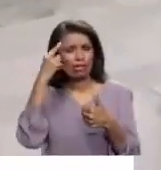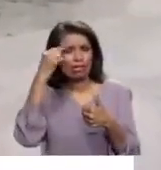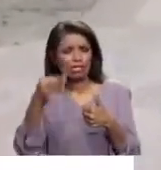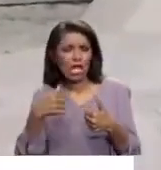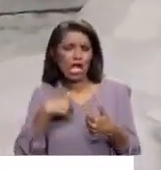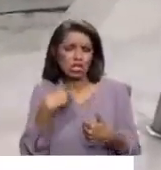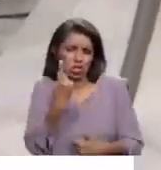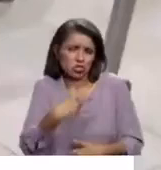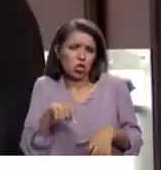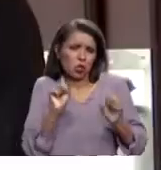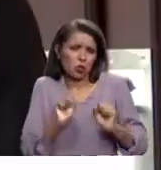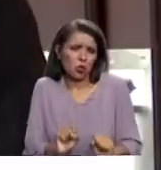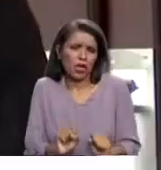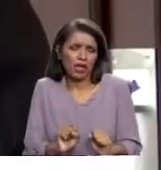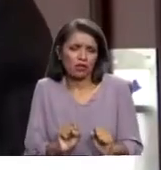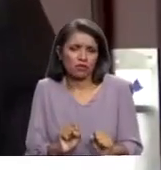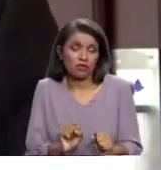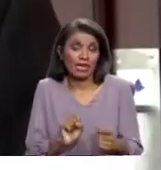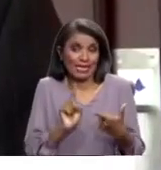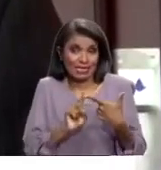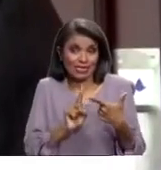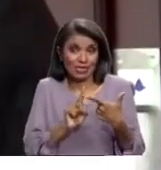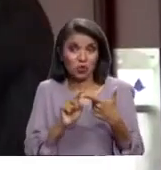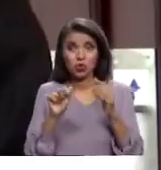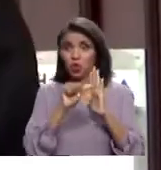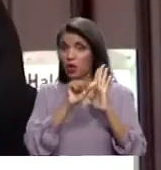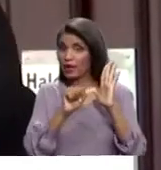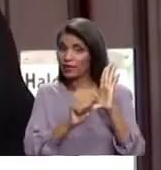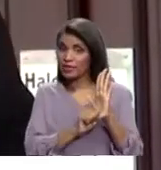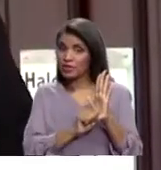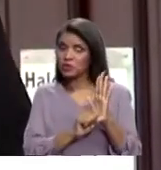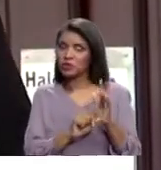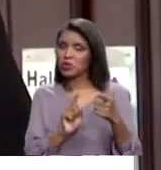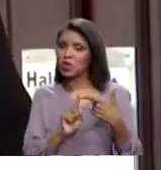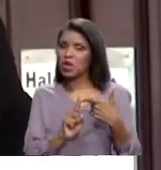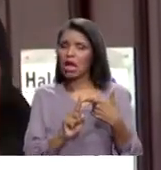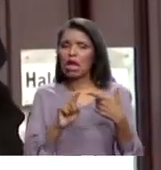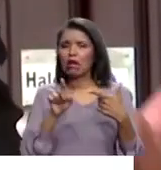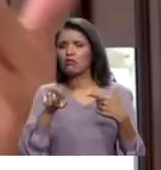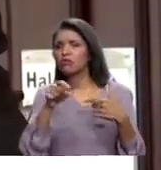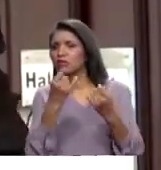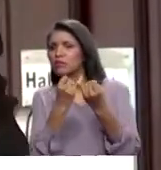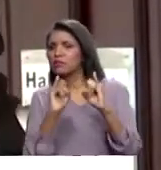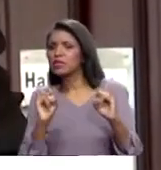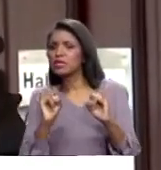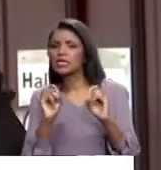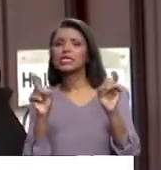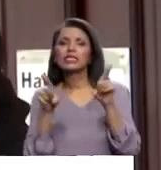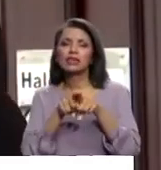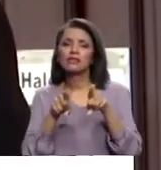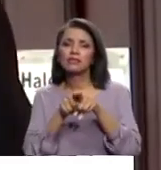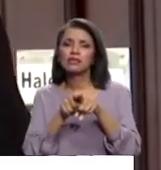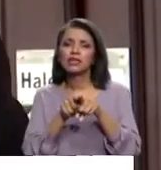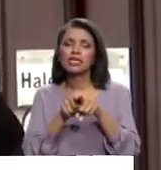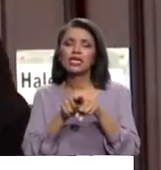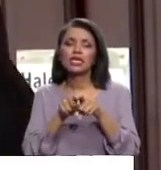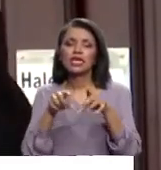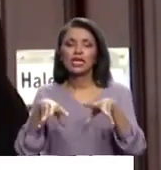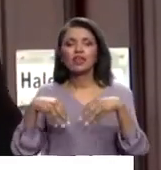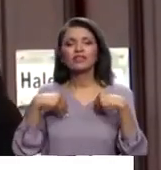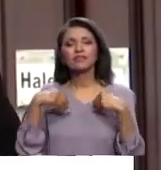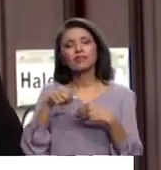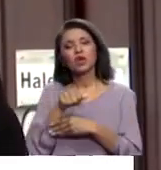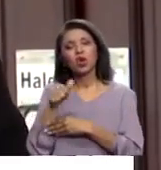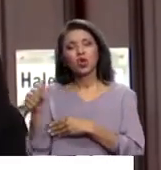postulación, y otro artículo que permite que una persona independiente por libre postulación sea postulado, pueda ser postulado por un partido político.